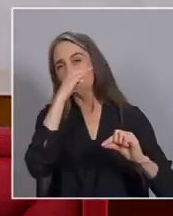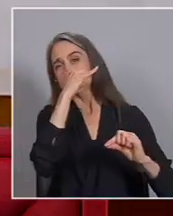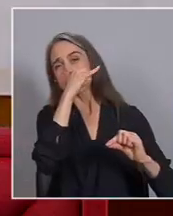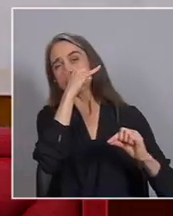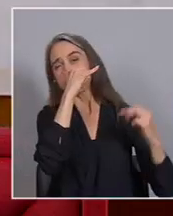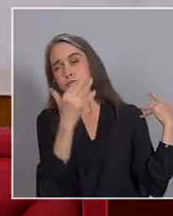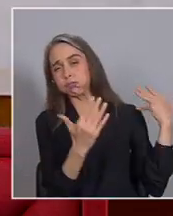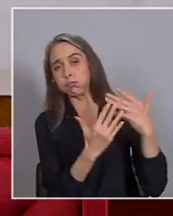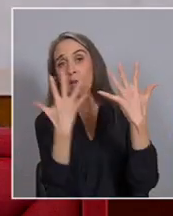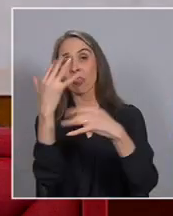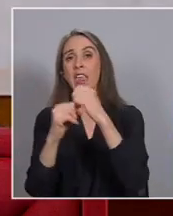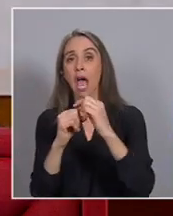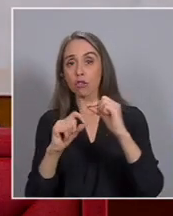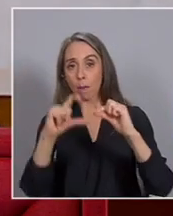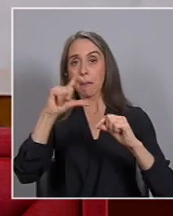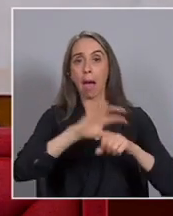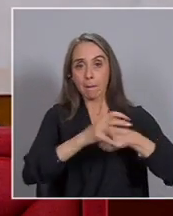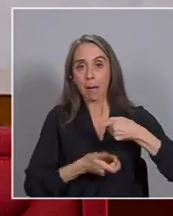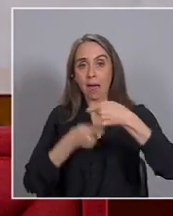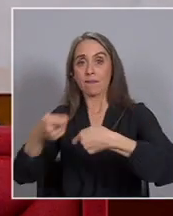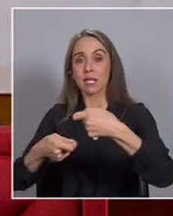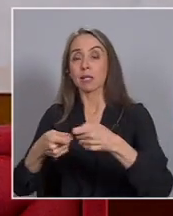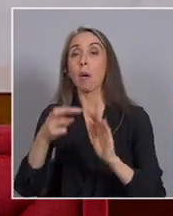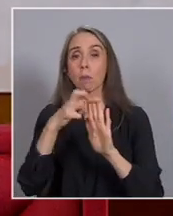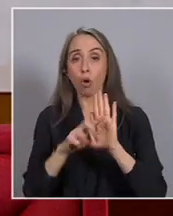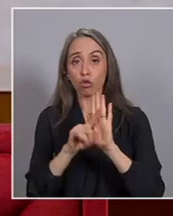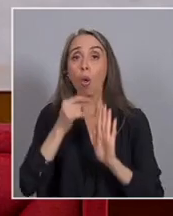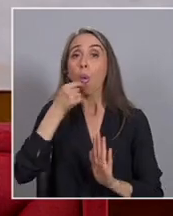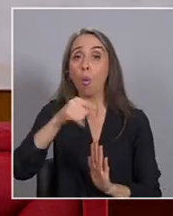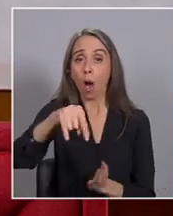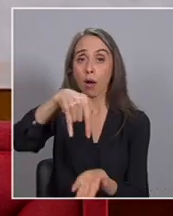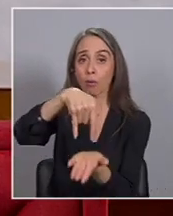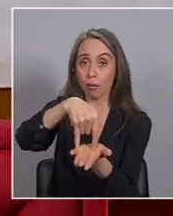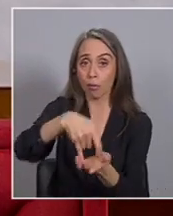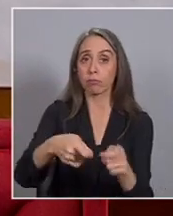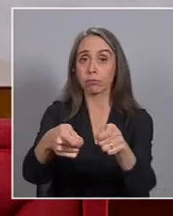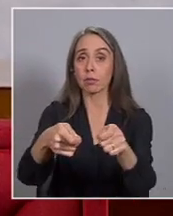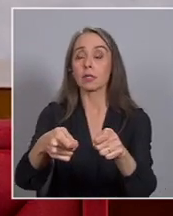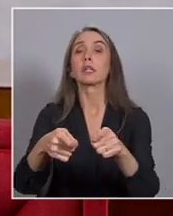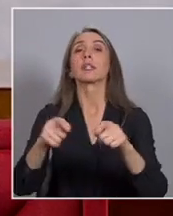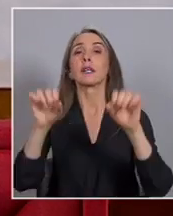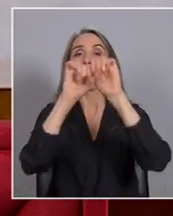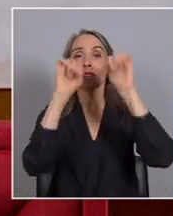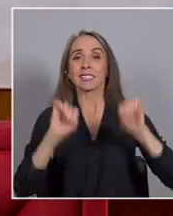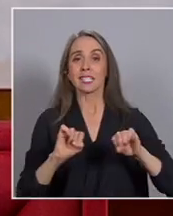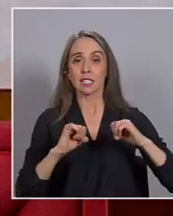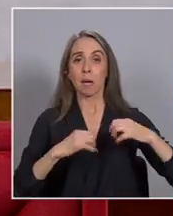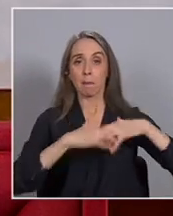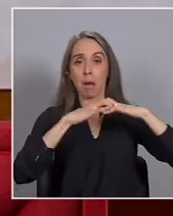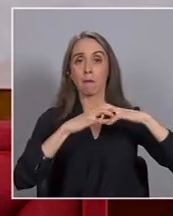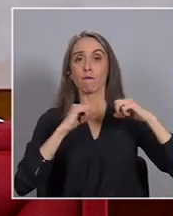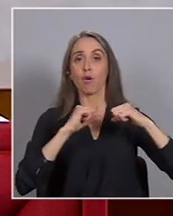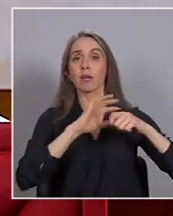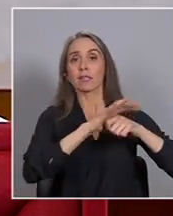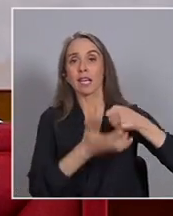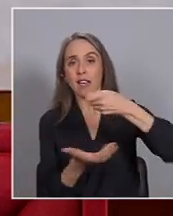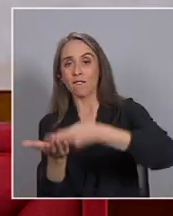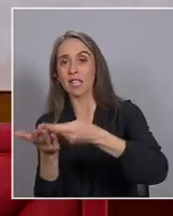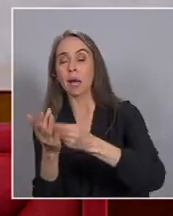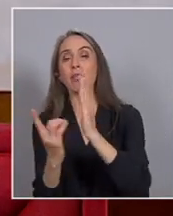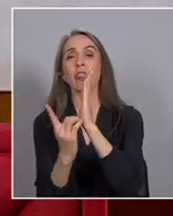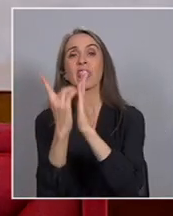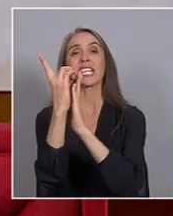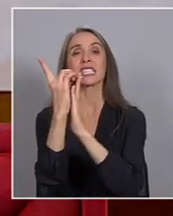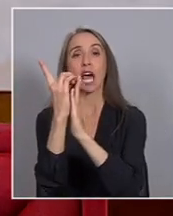10 años. Por esto mismo, enviaremos un proyecto para fortalecer el sistema de financiamiento para el desarrollo, para